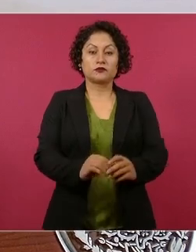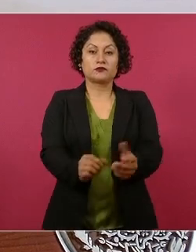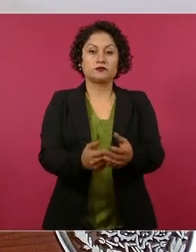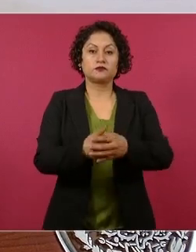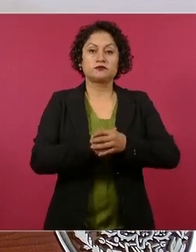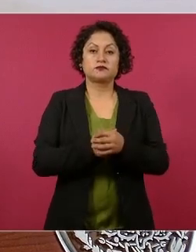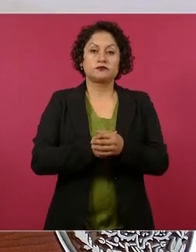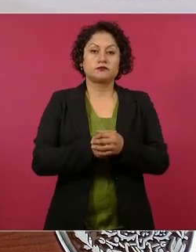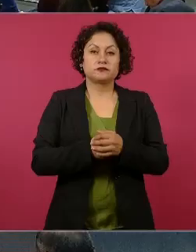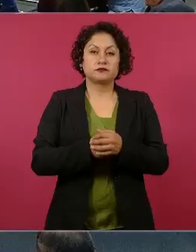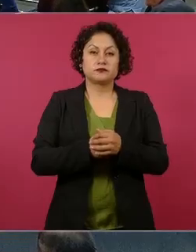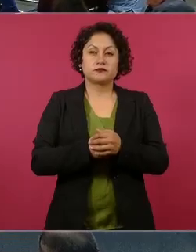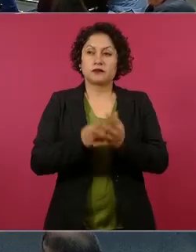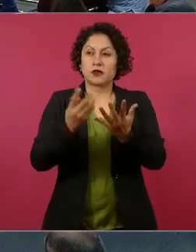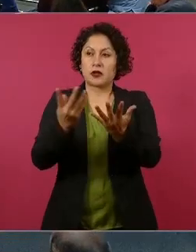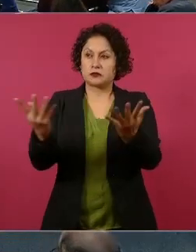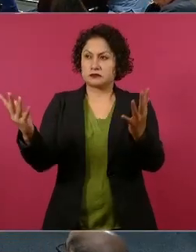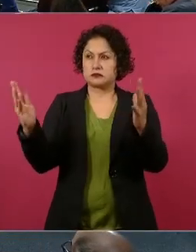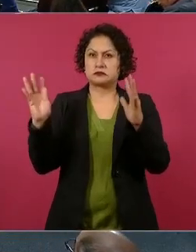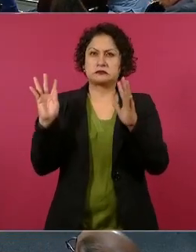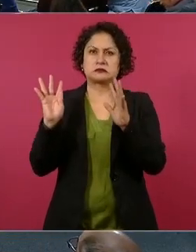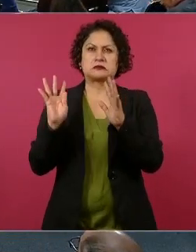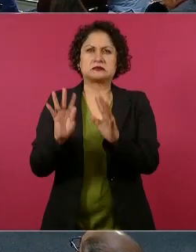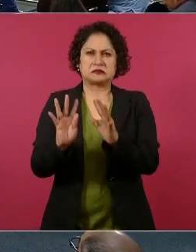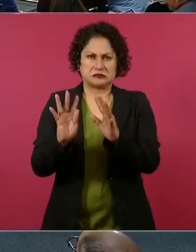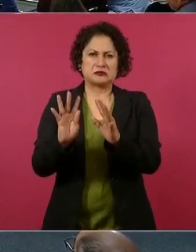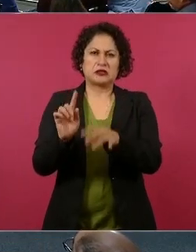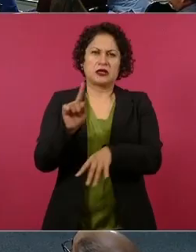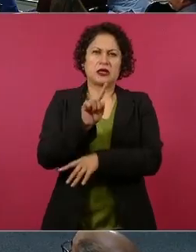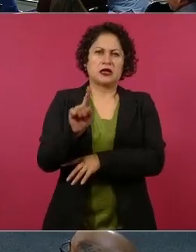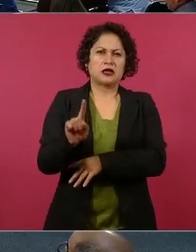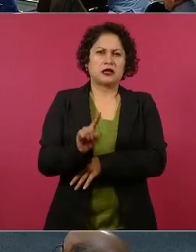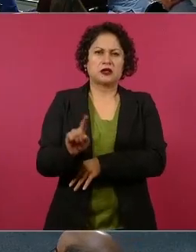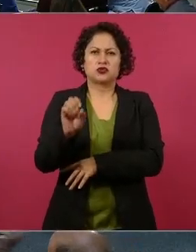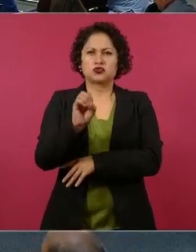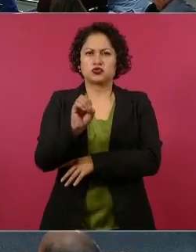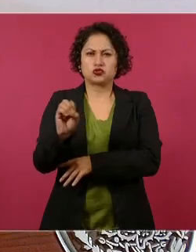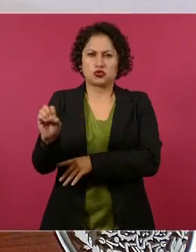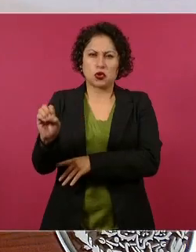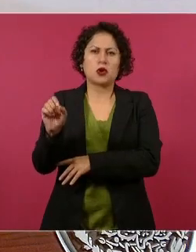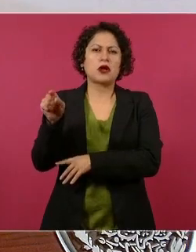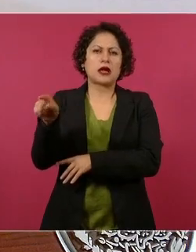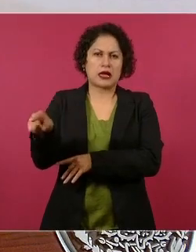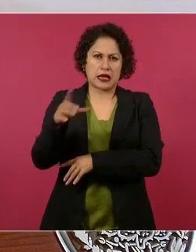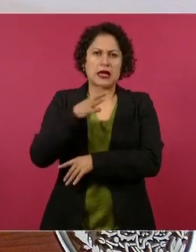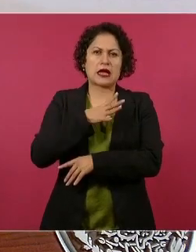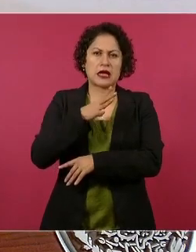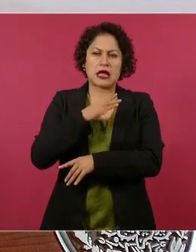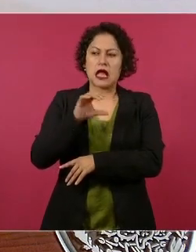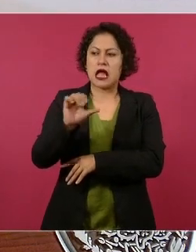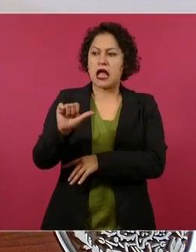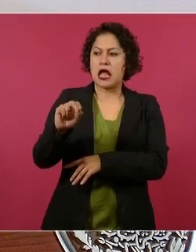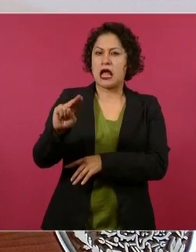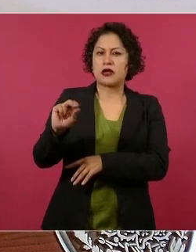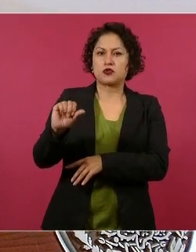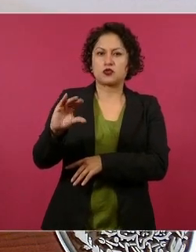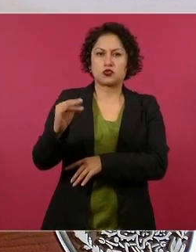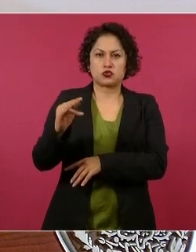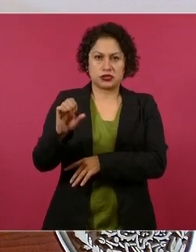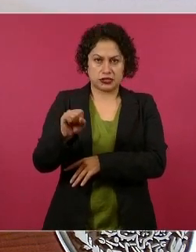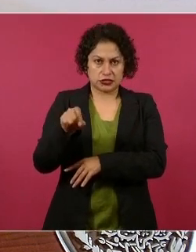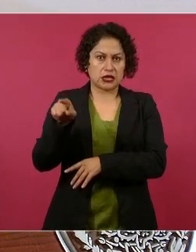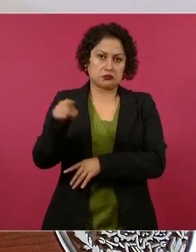no, pero sí un zoológico regional que se llama Los Aluches, cuando vayan a Palenque.